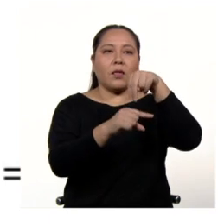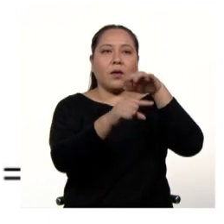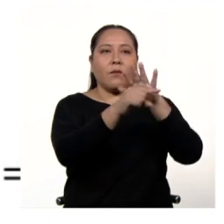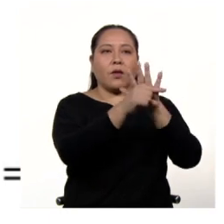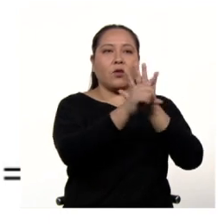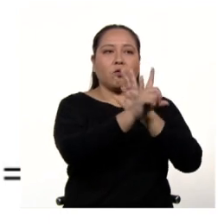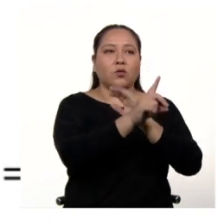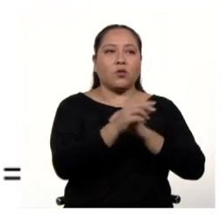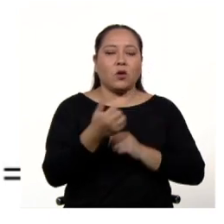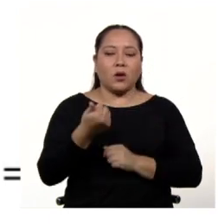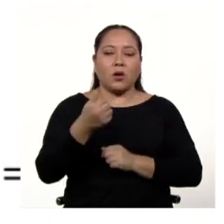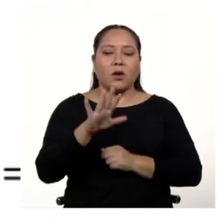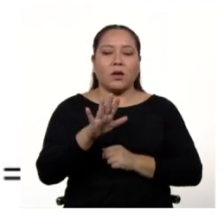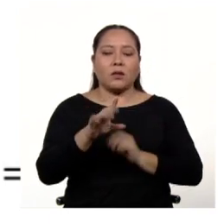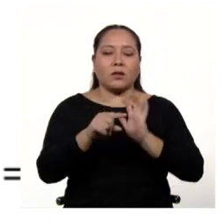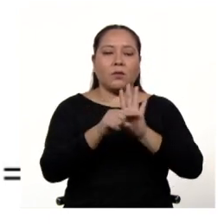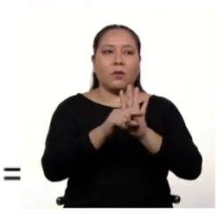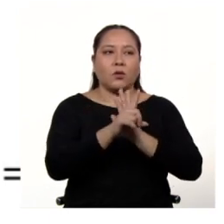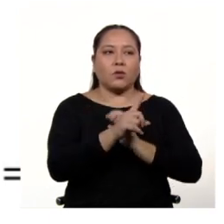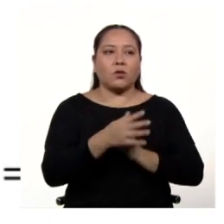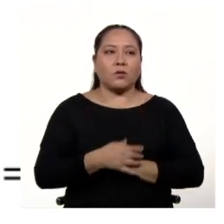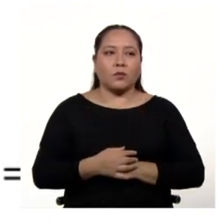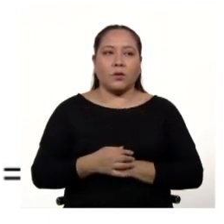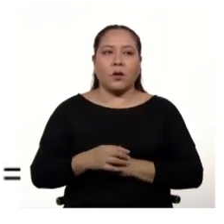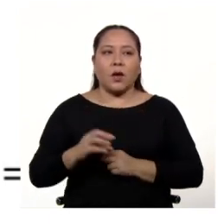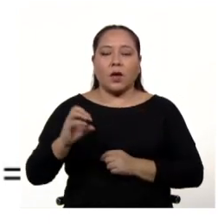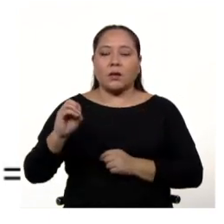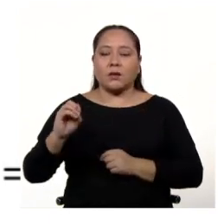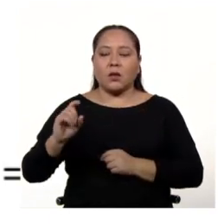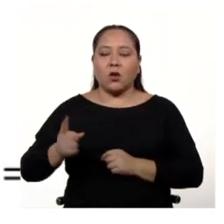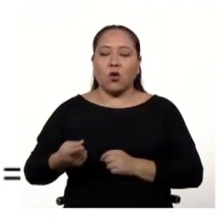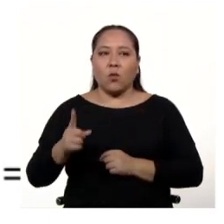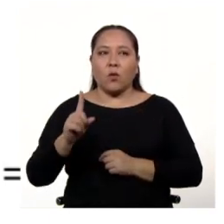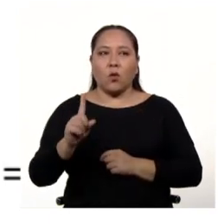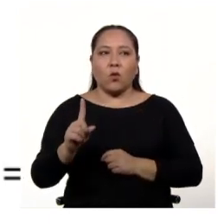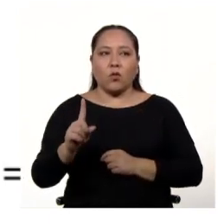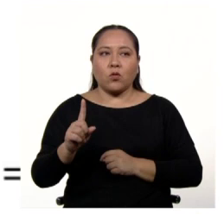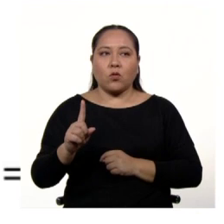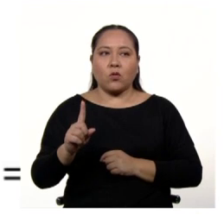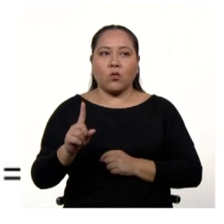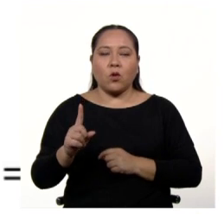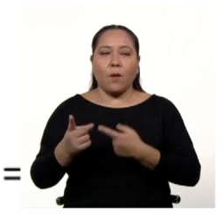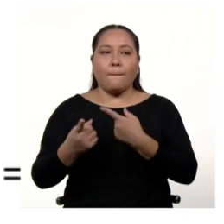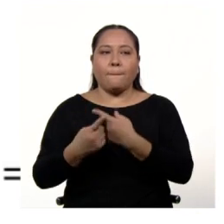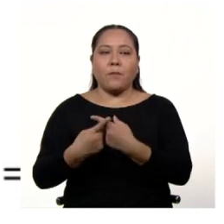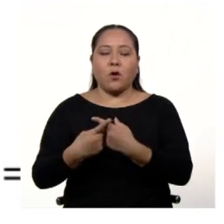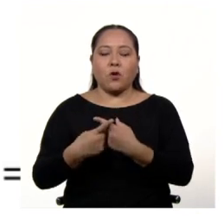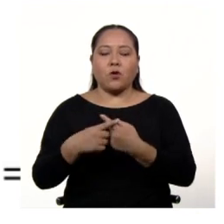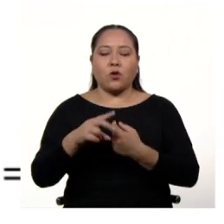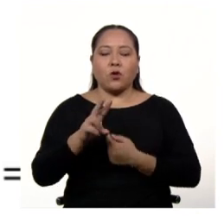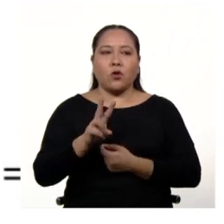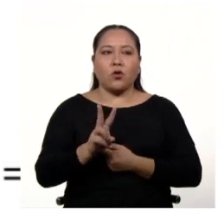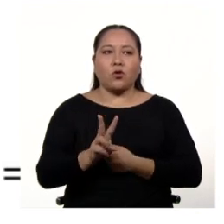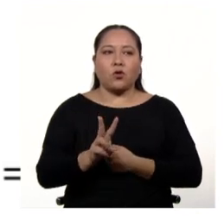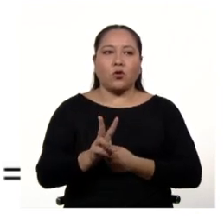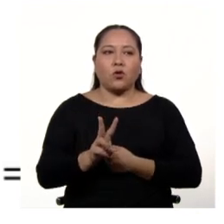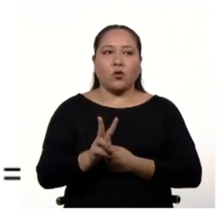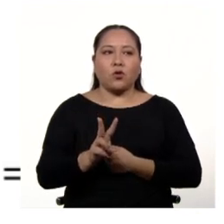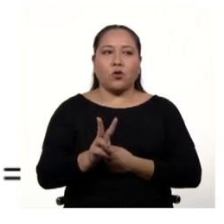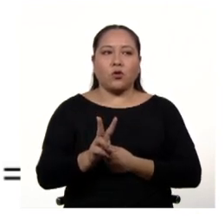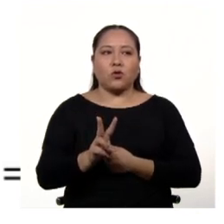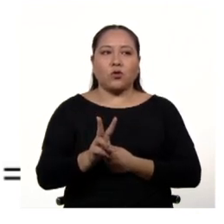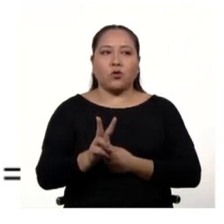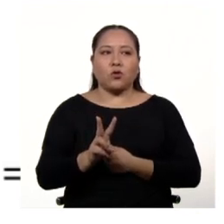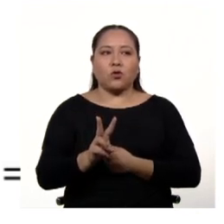menos 1. Esto será igual al primer término, que es 0,1, que multiplica a la